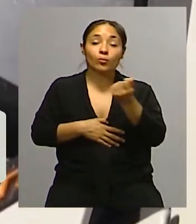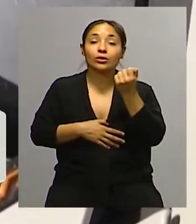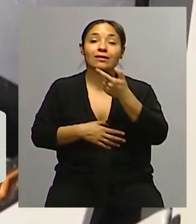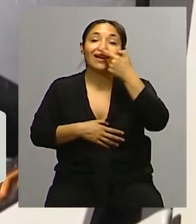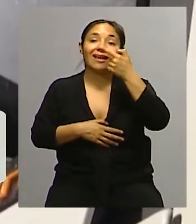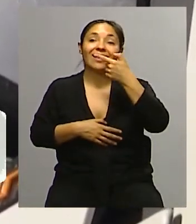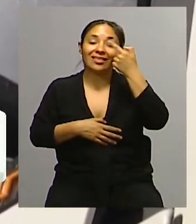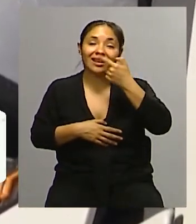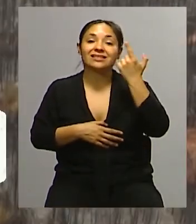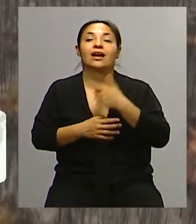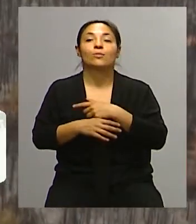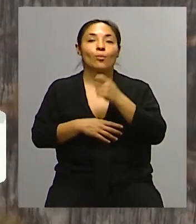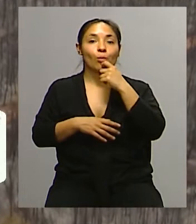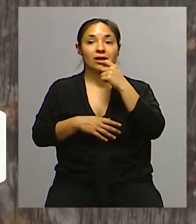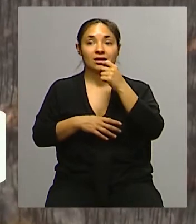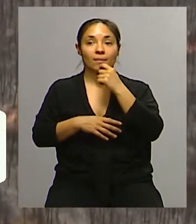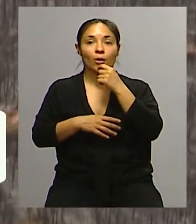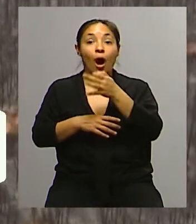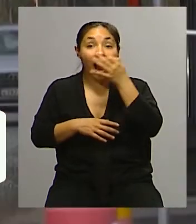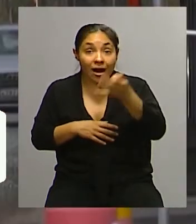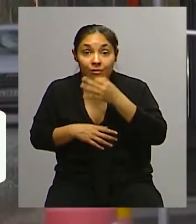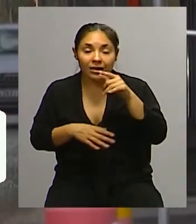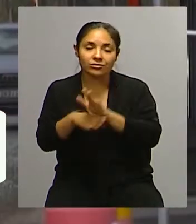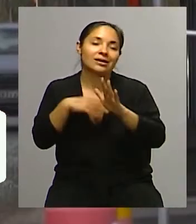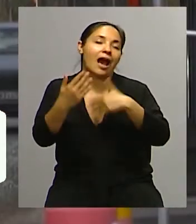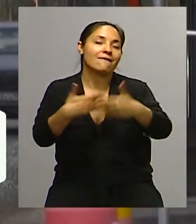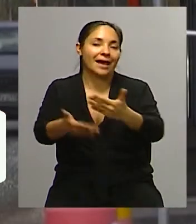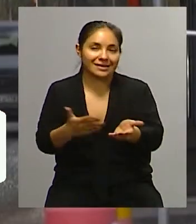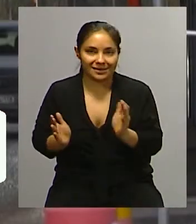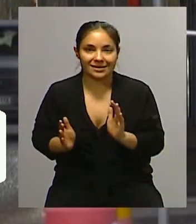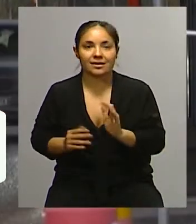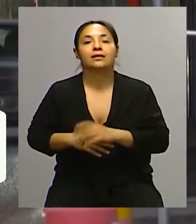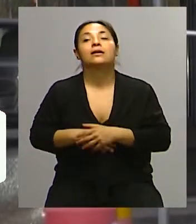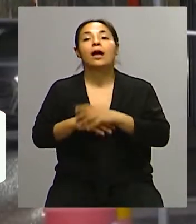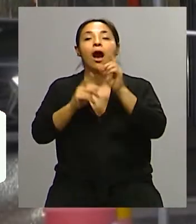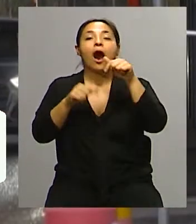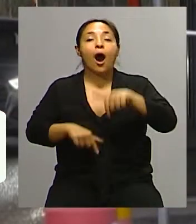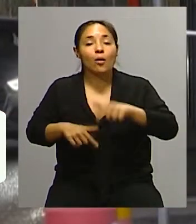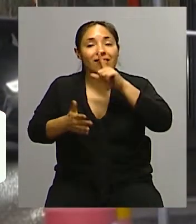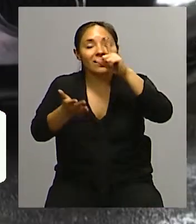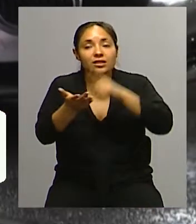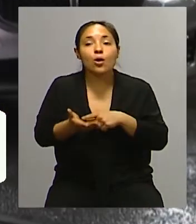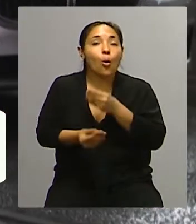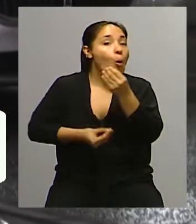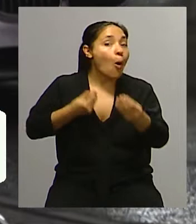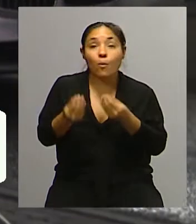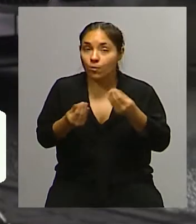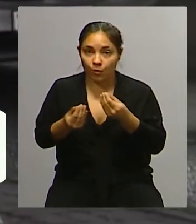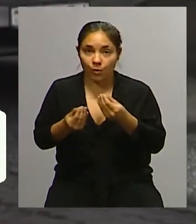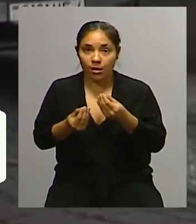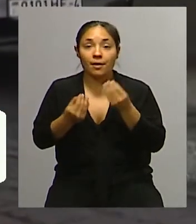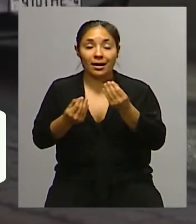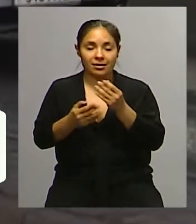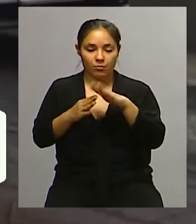esté en la agenda ya es un cambio, ya es un avance. Y ahora tenemos que definir el cómo para en la próxima cumbre de